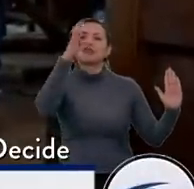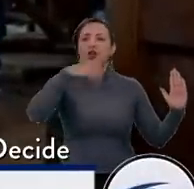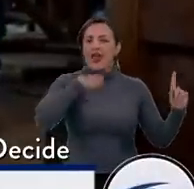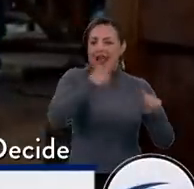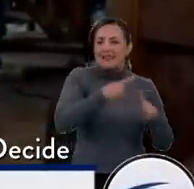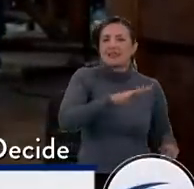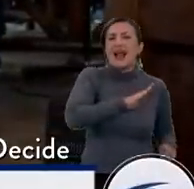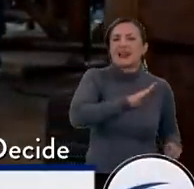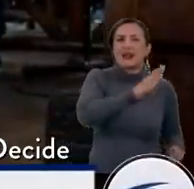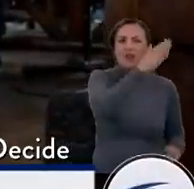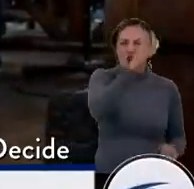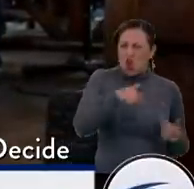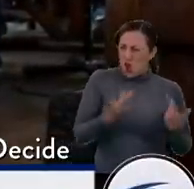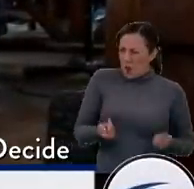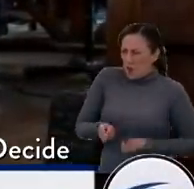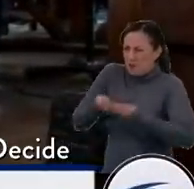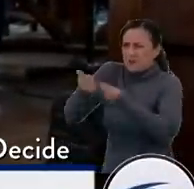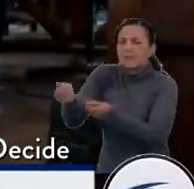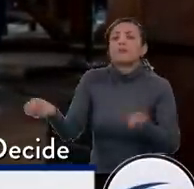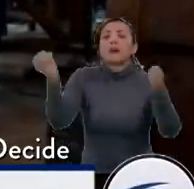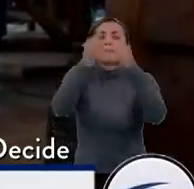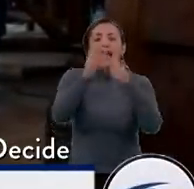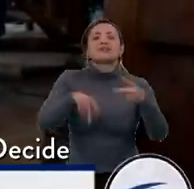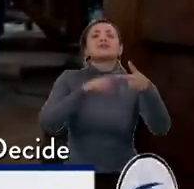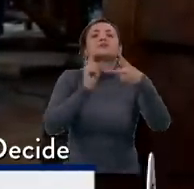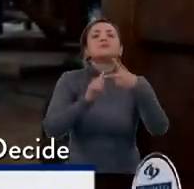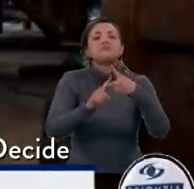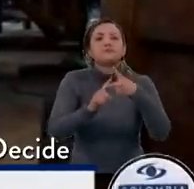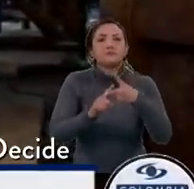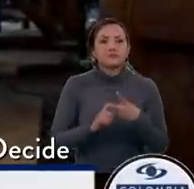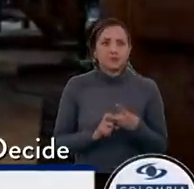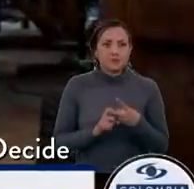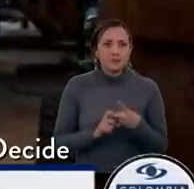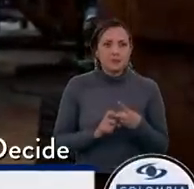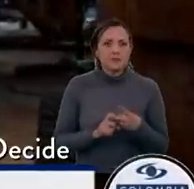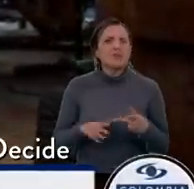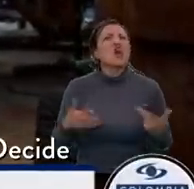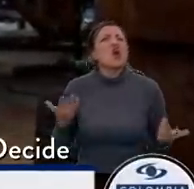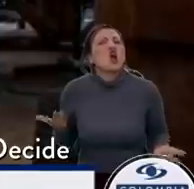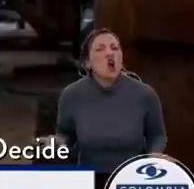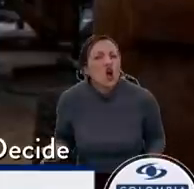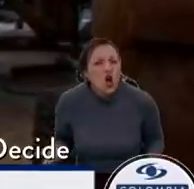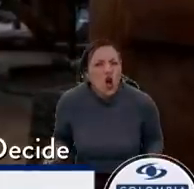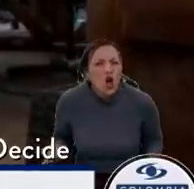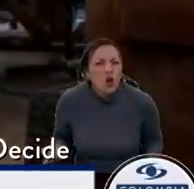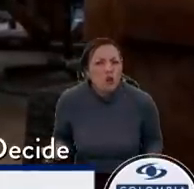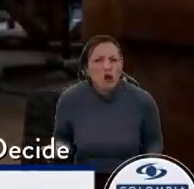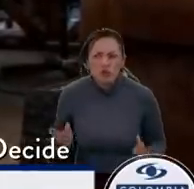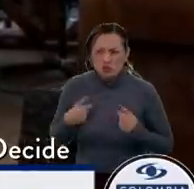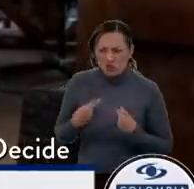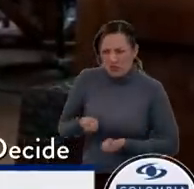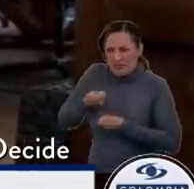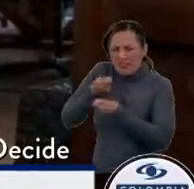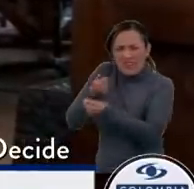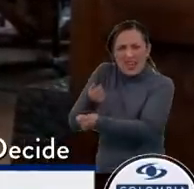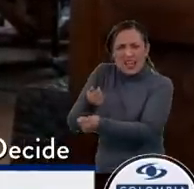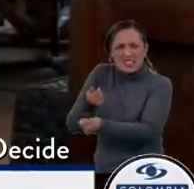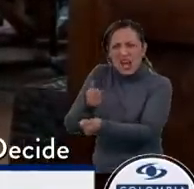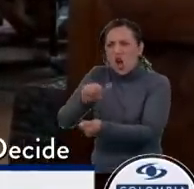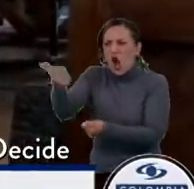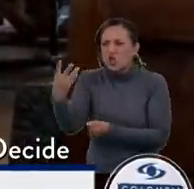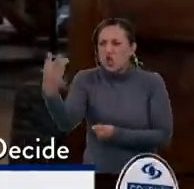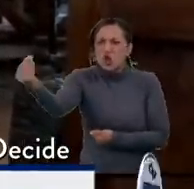2019. ¿Cómo iba yo a financiar? Segundo, ¿cómo yo voy a financiar campañas de otro partido, el Partido